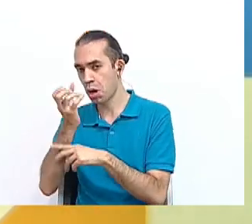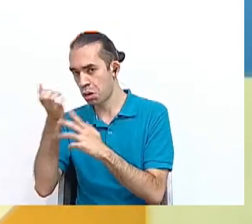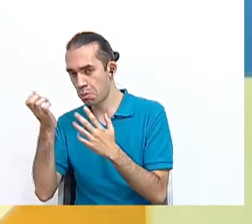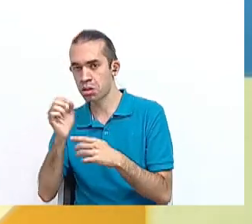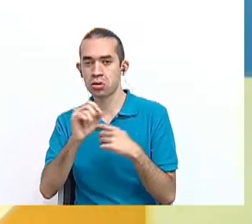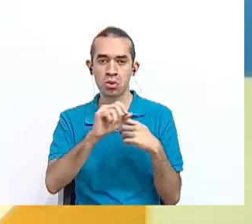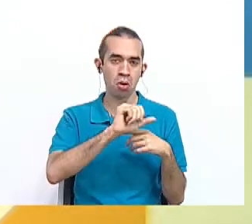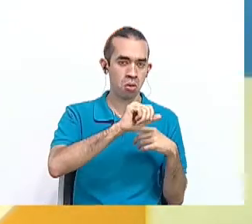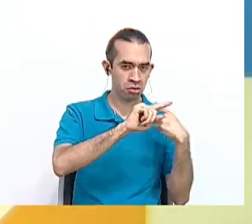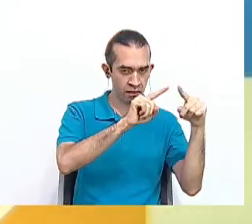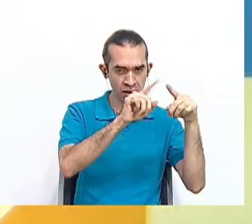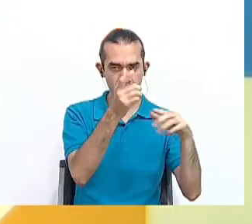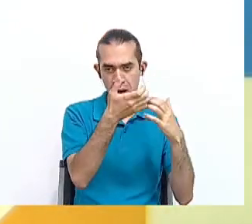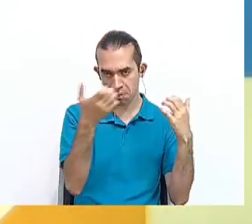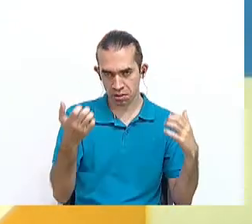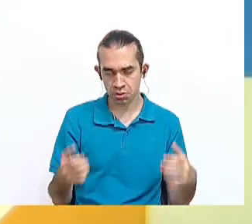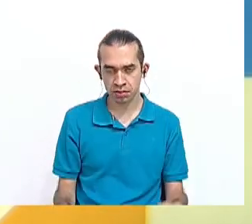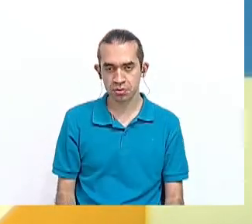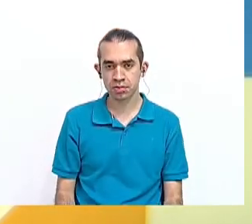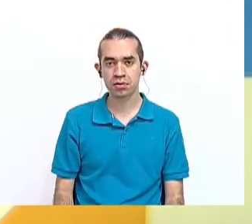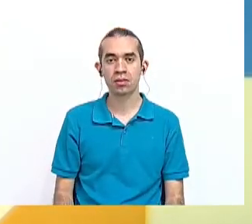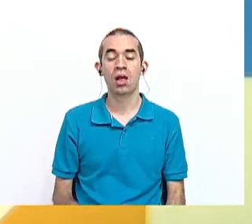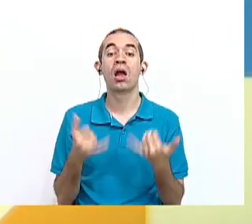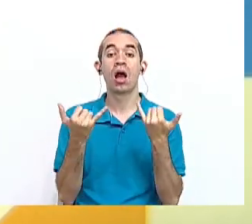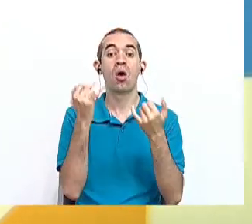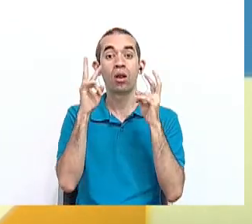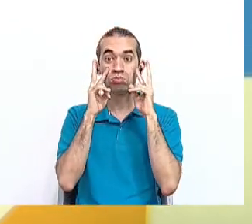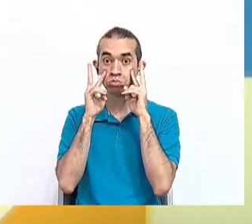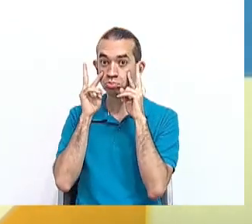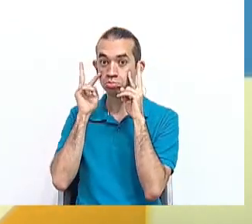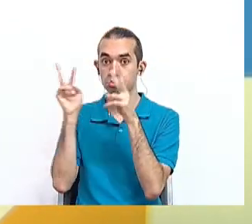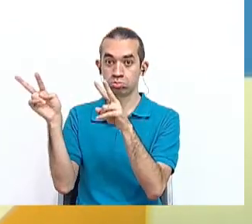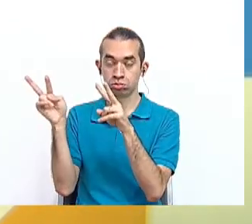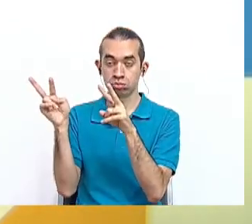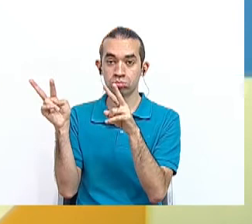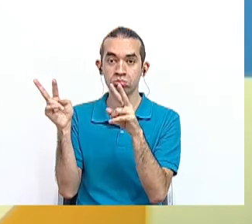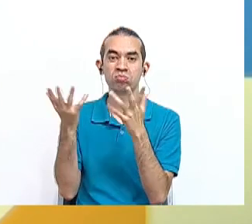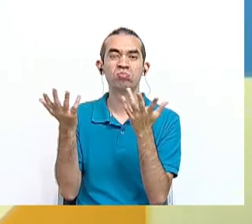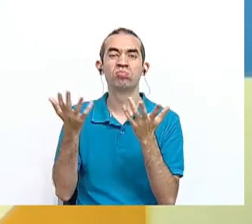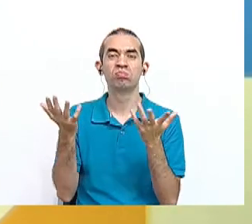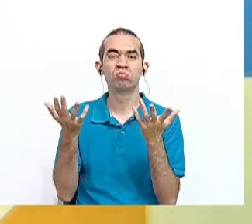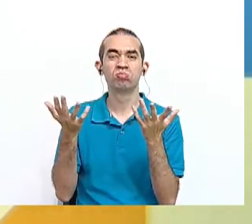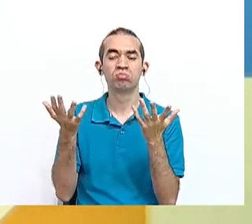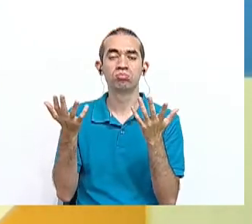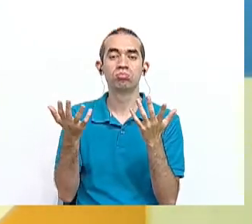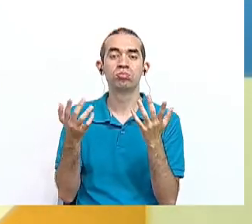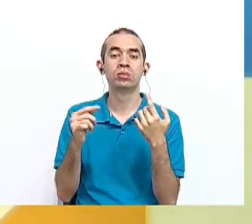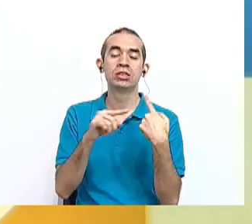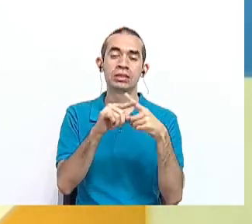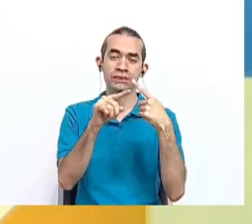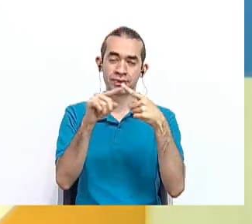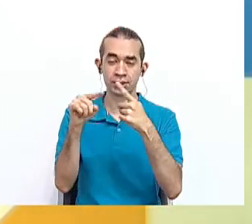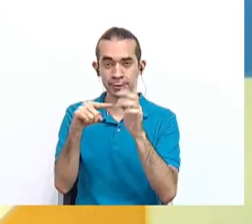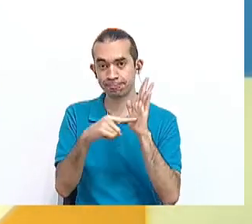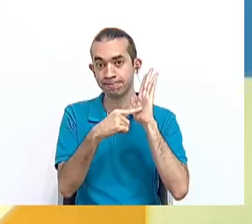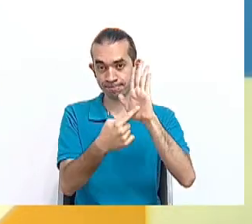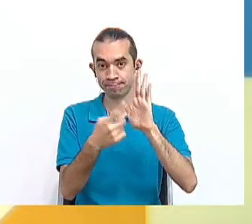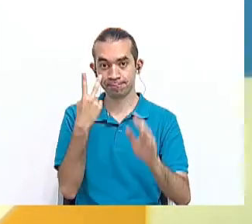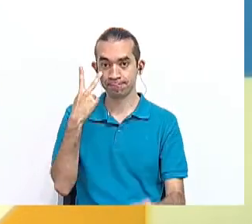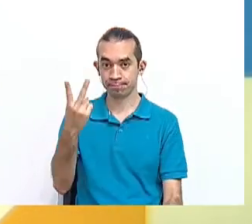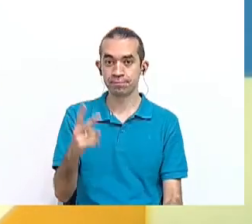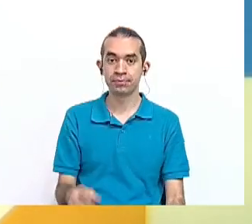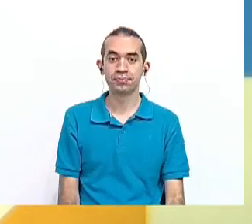Ahora necesito también que observen las siguientes representaciones.